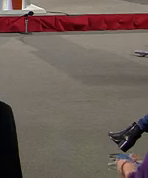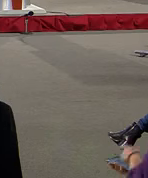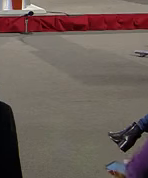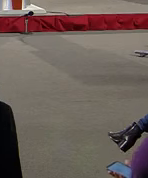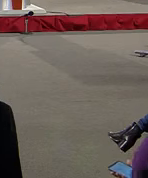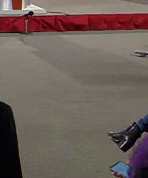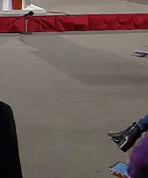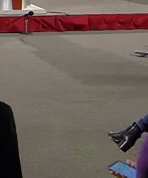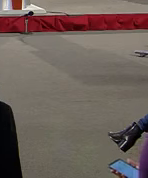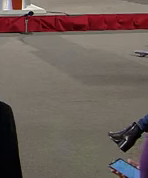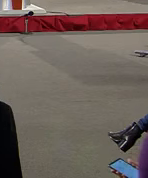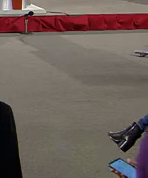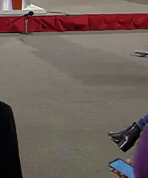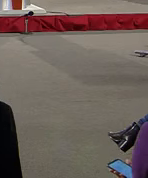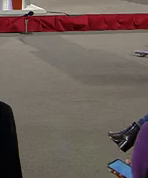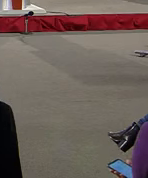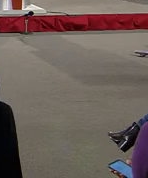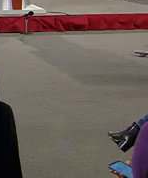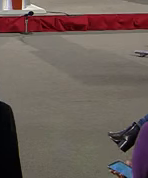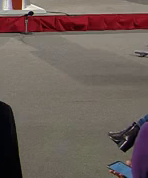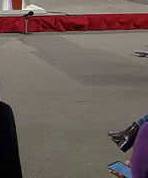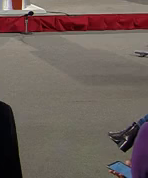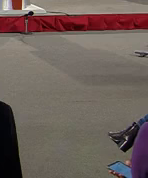por alguno de los incendios forestales. Fueron